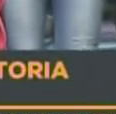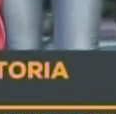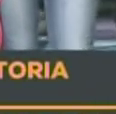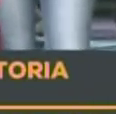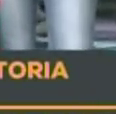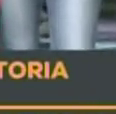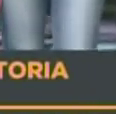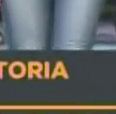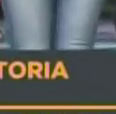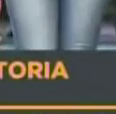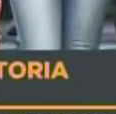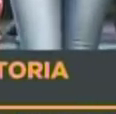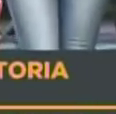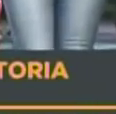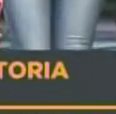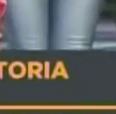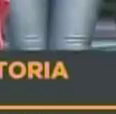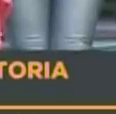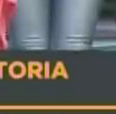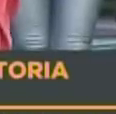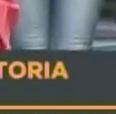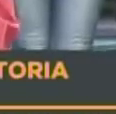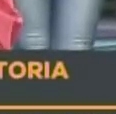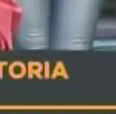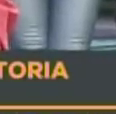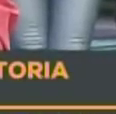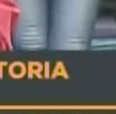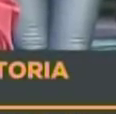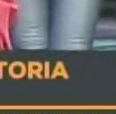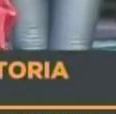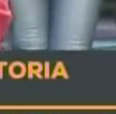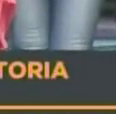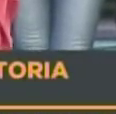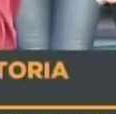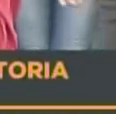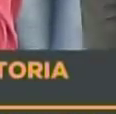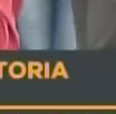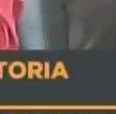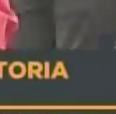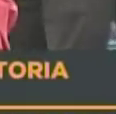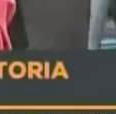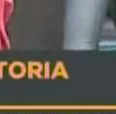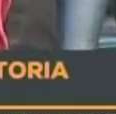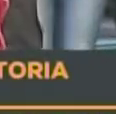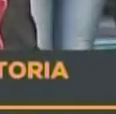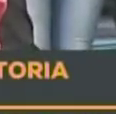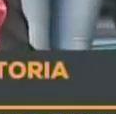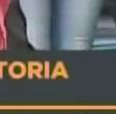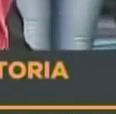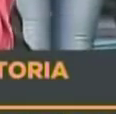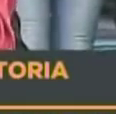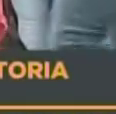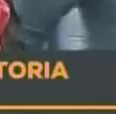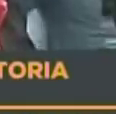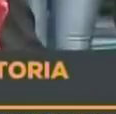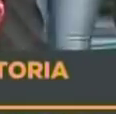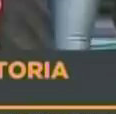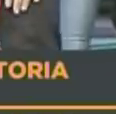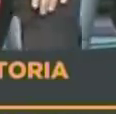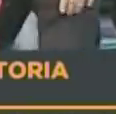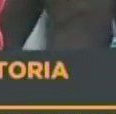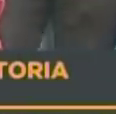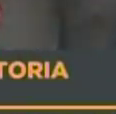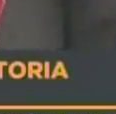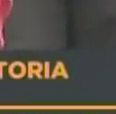misiones sociales. De verdad que para mí es un orgullo recibir en Barinas, presentar